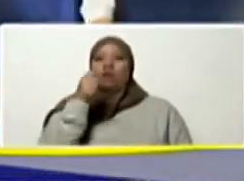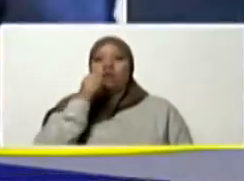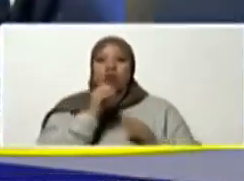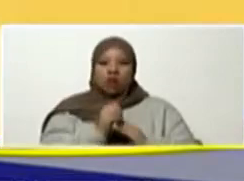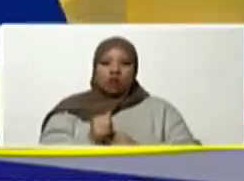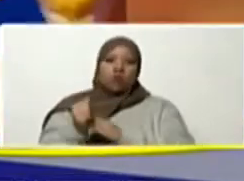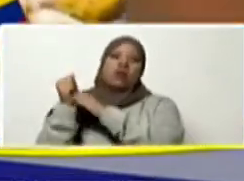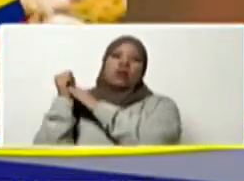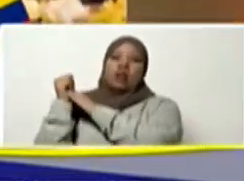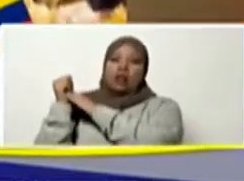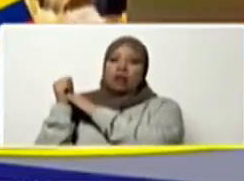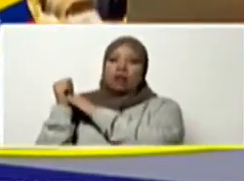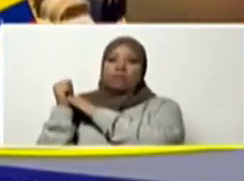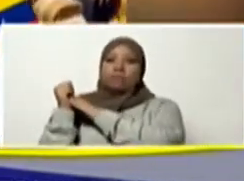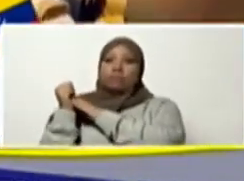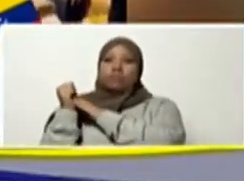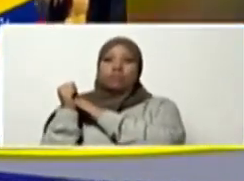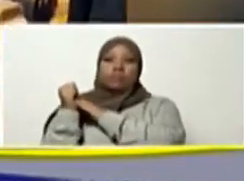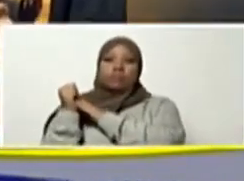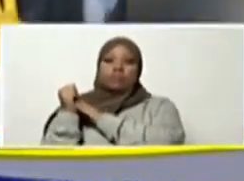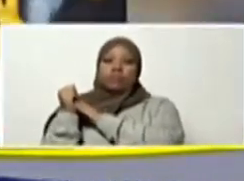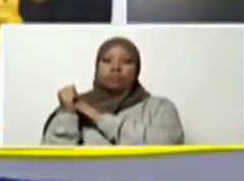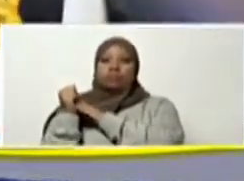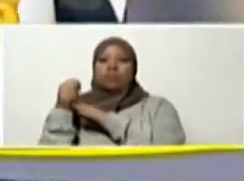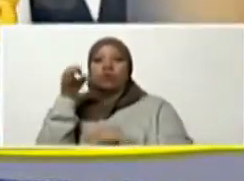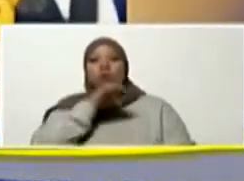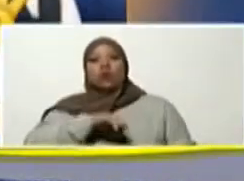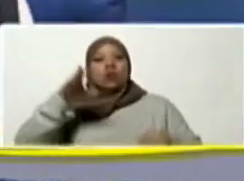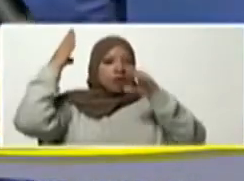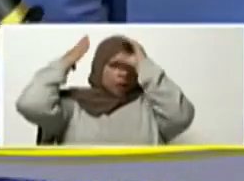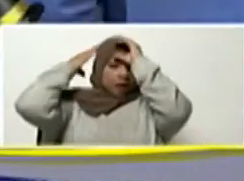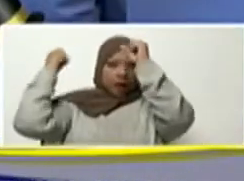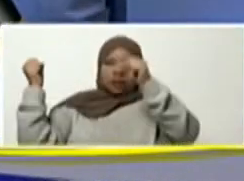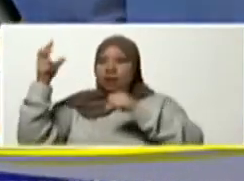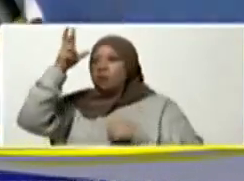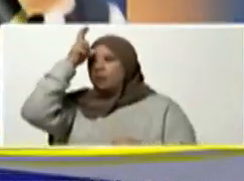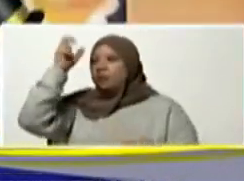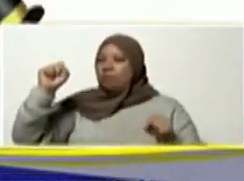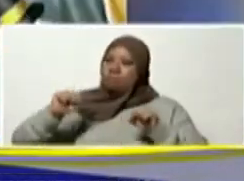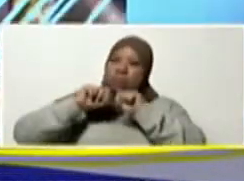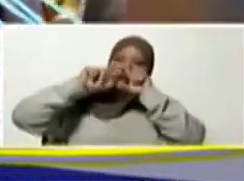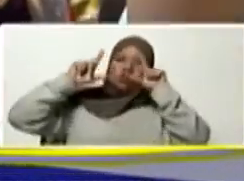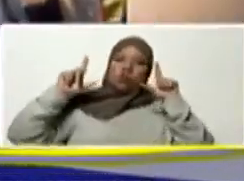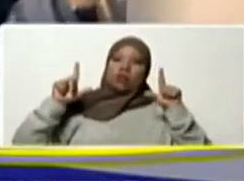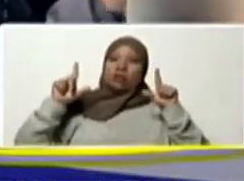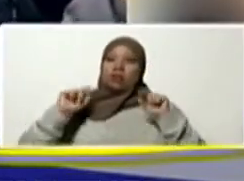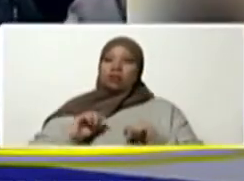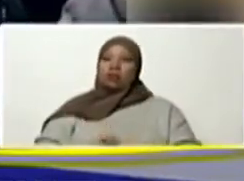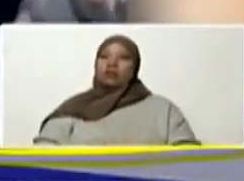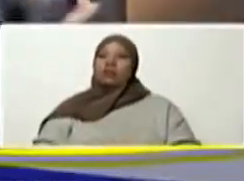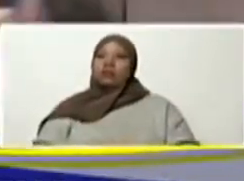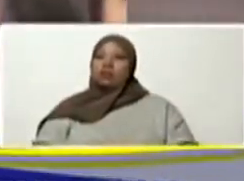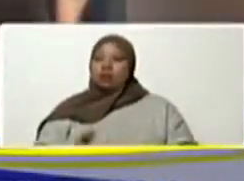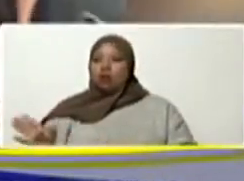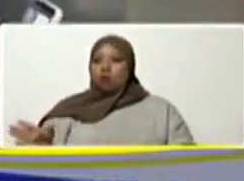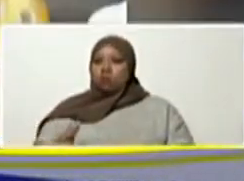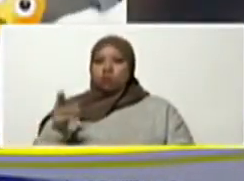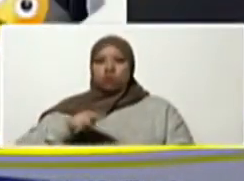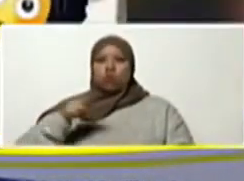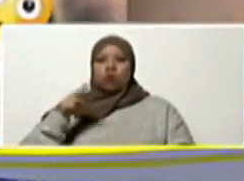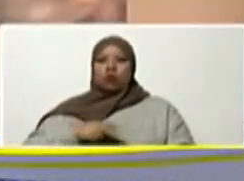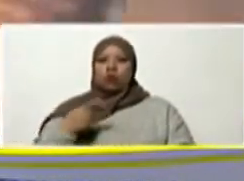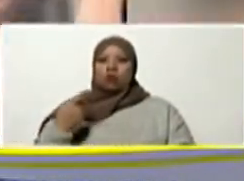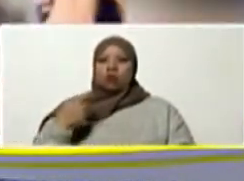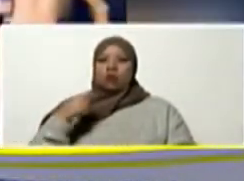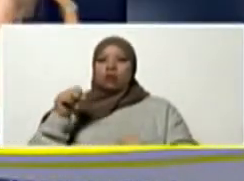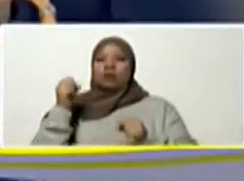heroica. Bueno, de verdad, señor embajador de Egipto, impresionante. Nunca uno puede imaginarse hasta dónde